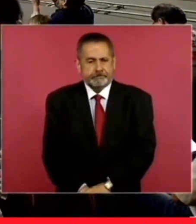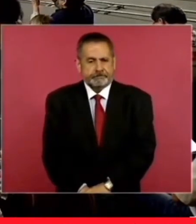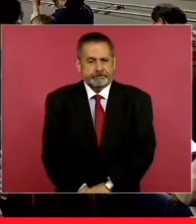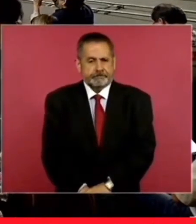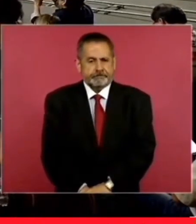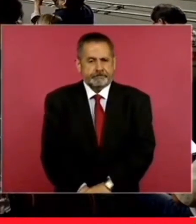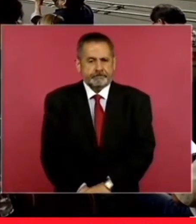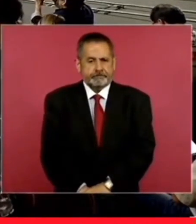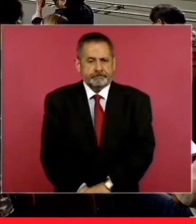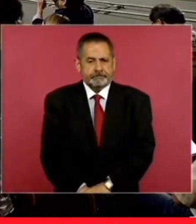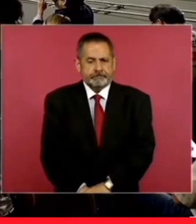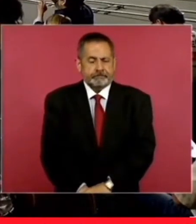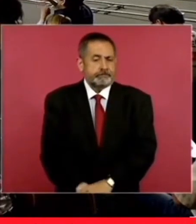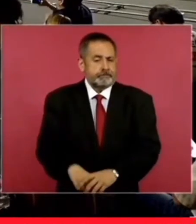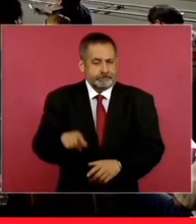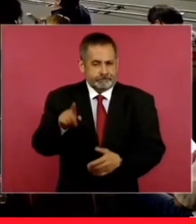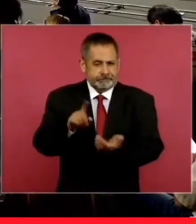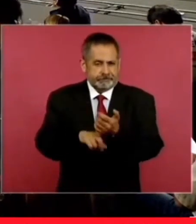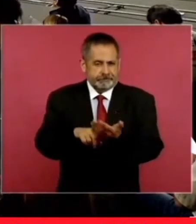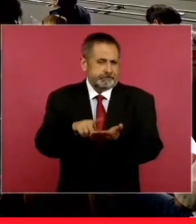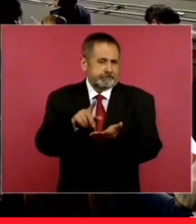Este de Tapachula,